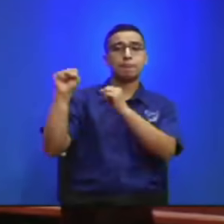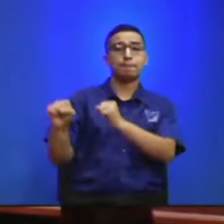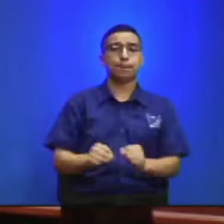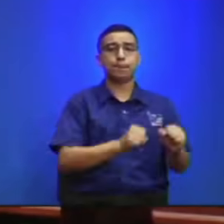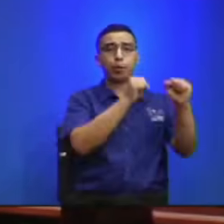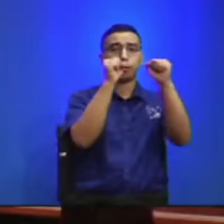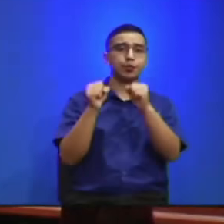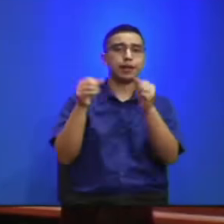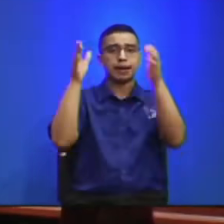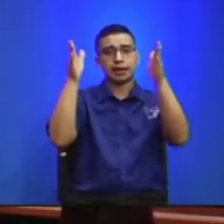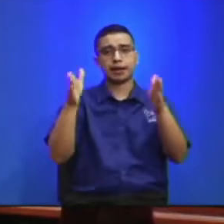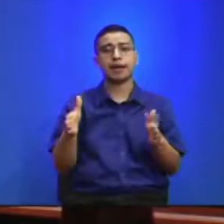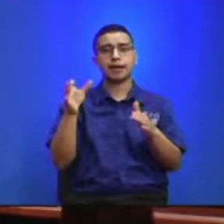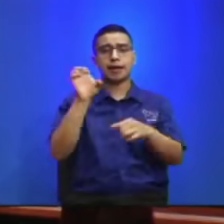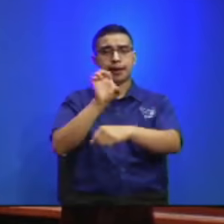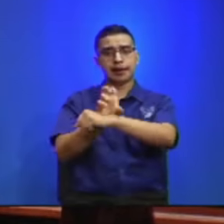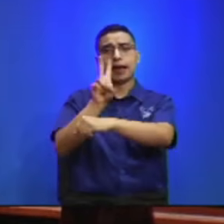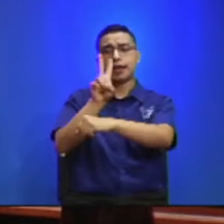es un evangelio